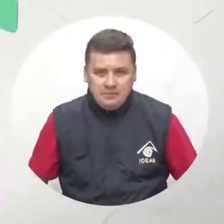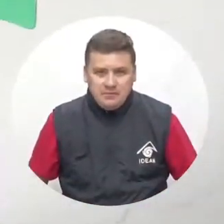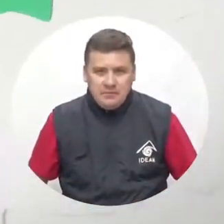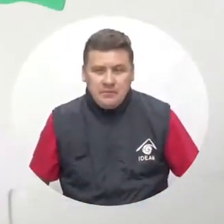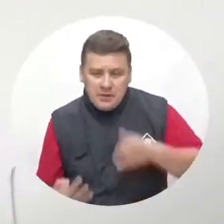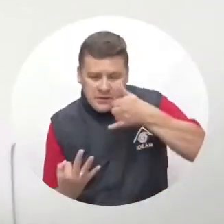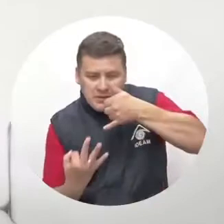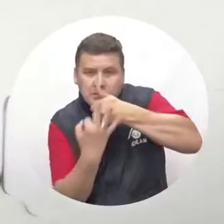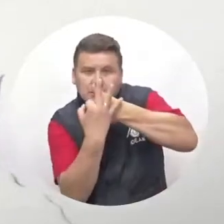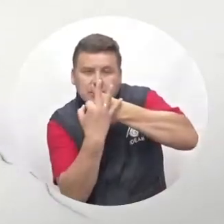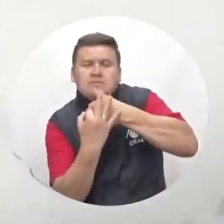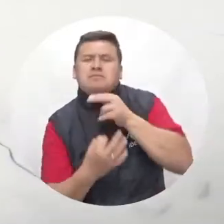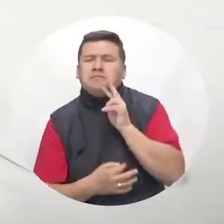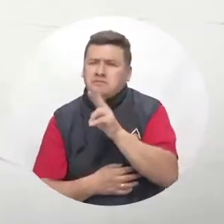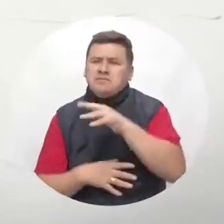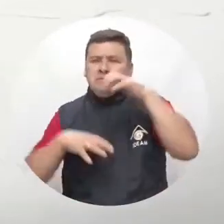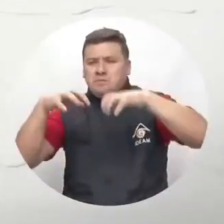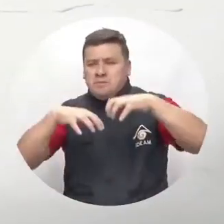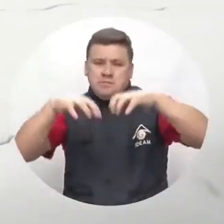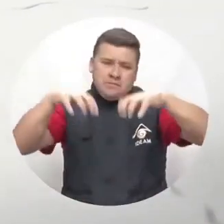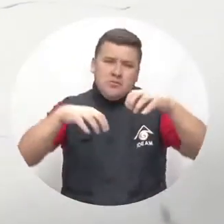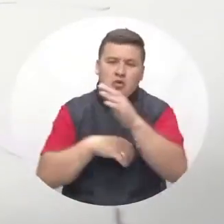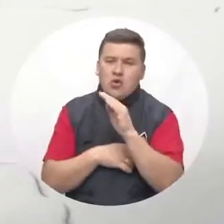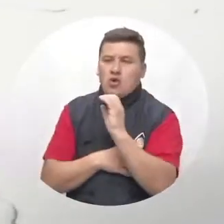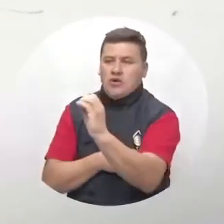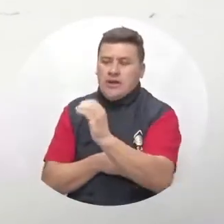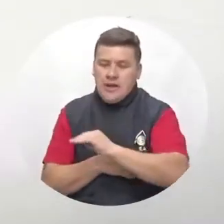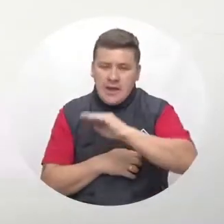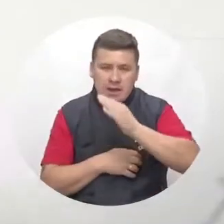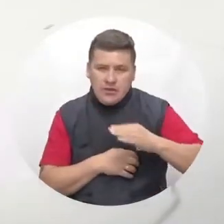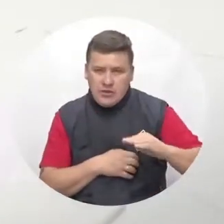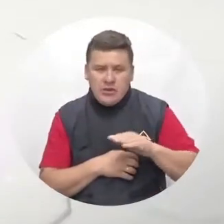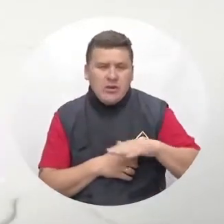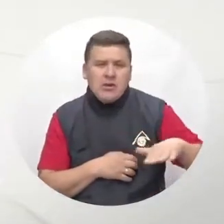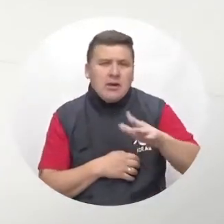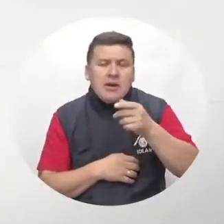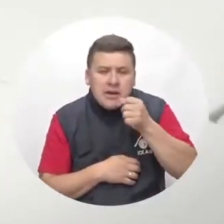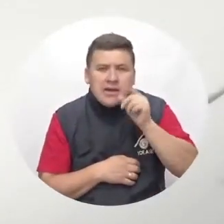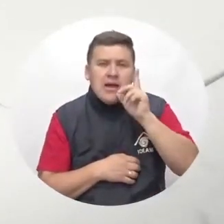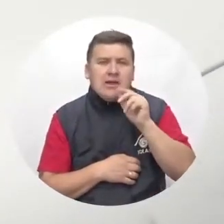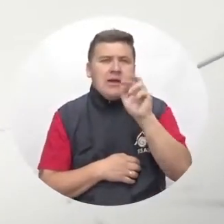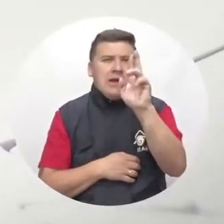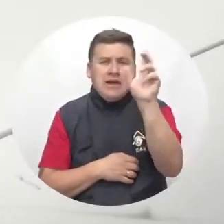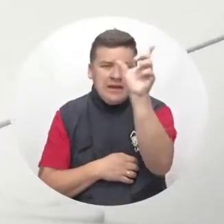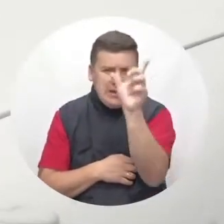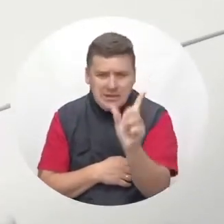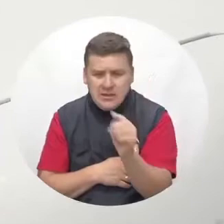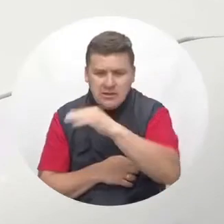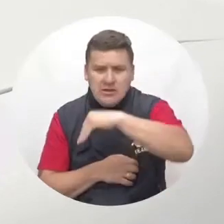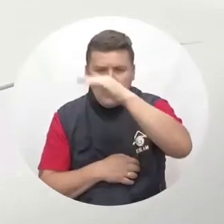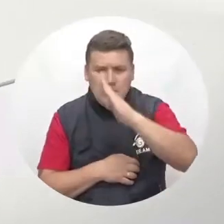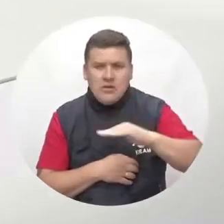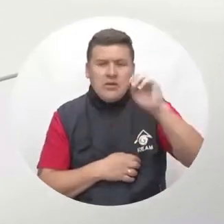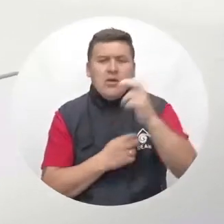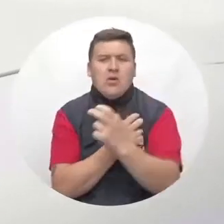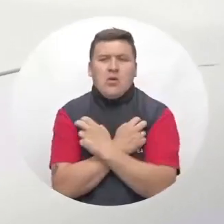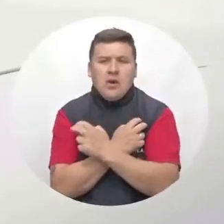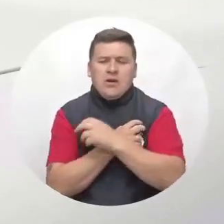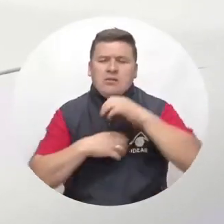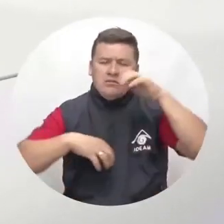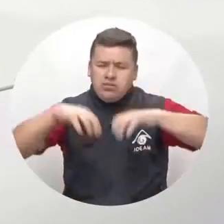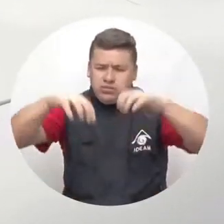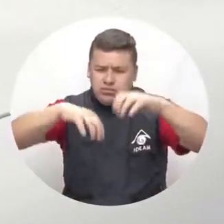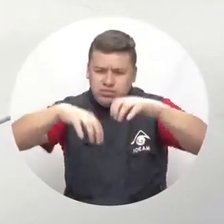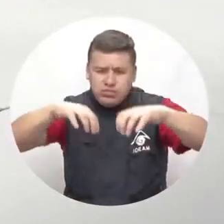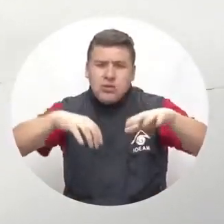Sobre la región andina se prevén aguaceros para el occidente de Antioquia, sectores de Caldas, Risaralda y las montañas de Huila, lloviznas